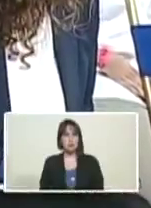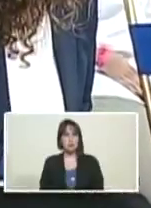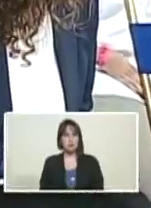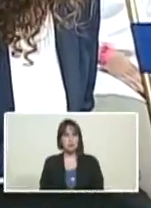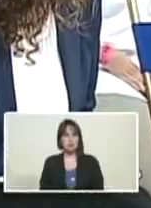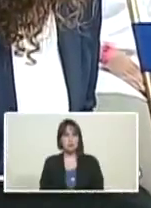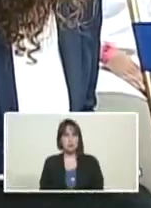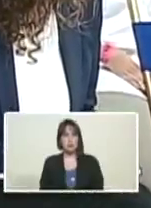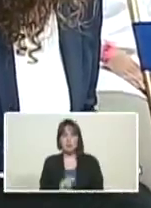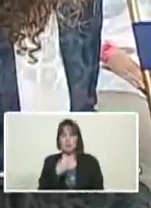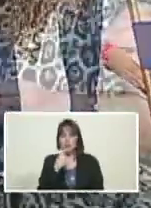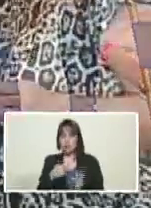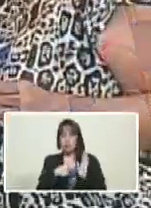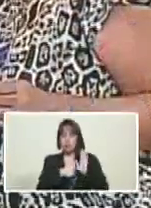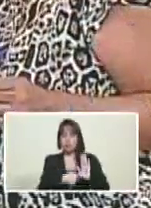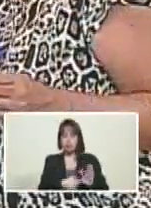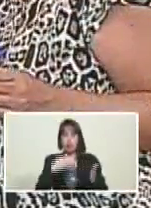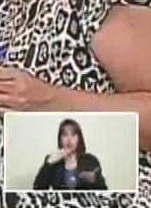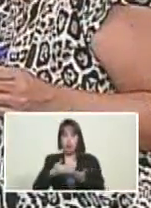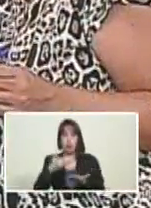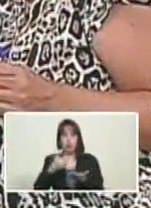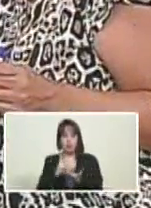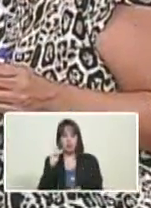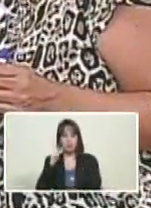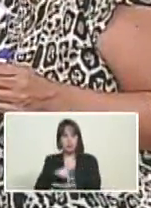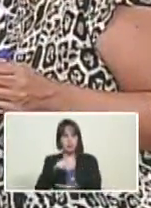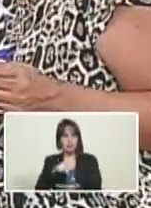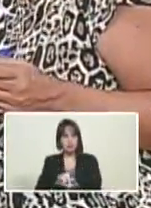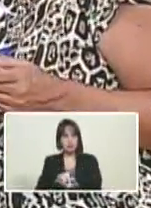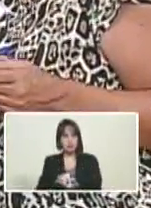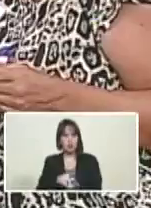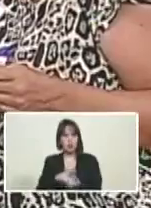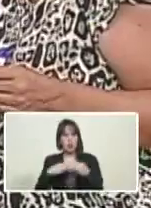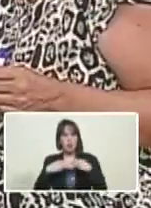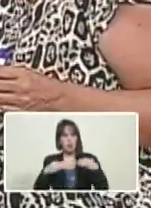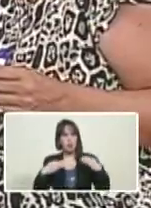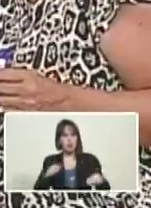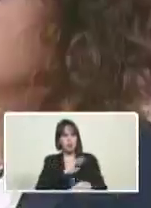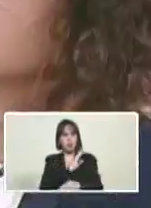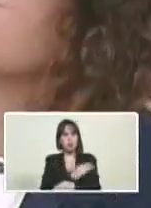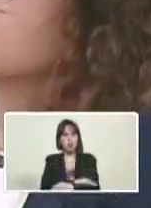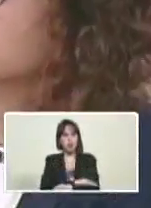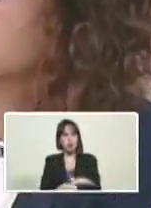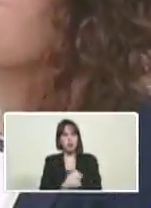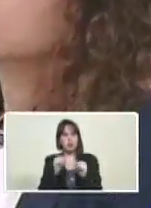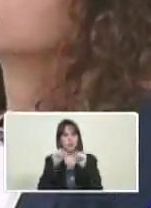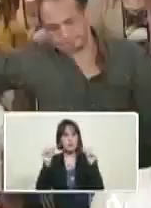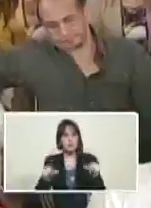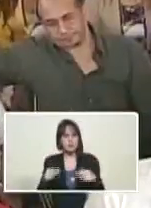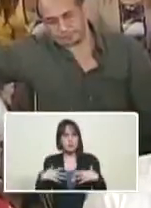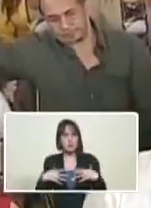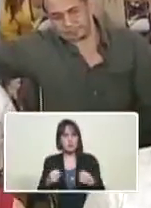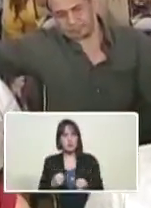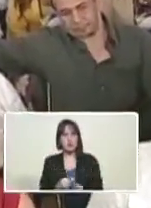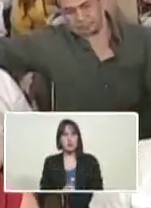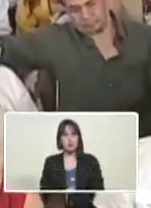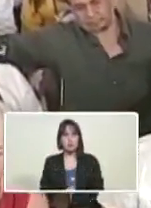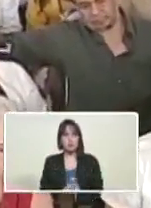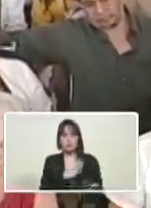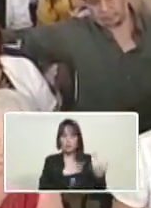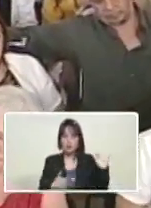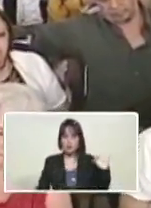me corresponde presentar las propuestas sobre la participación popular en el Sistema Público Nacional de Salud.